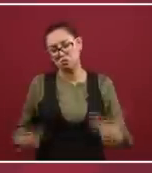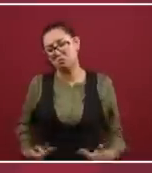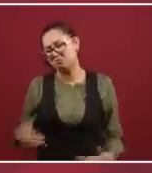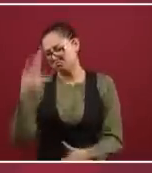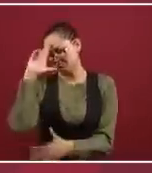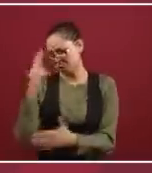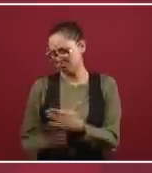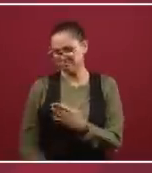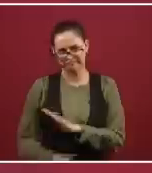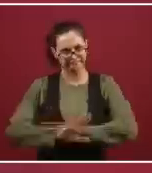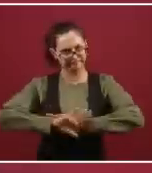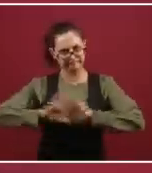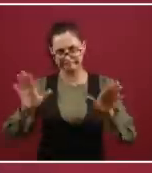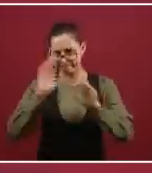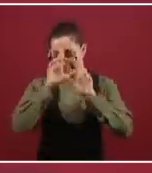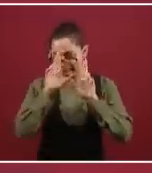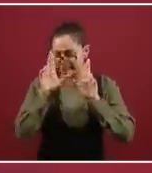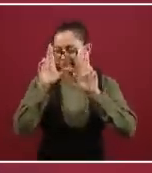humanos